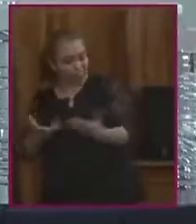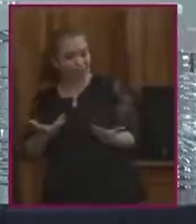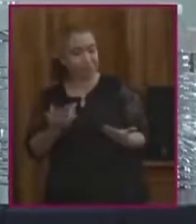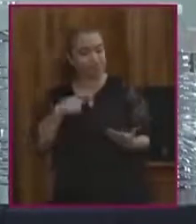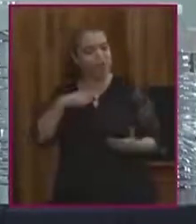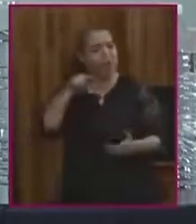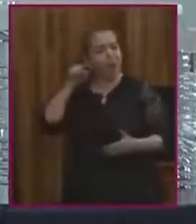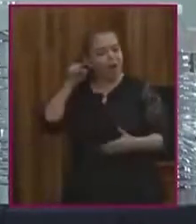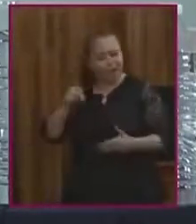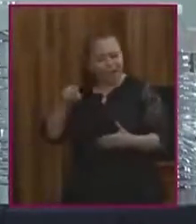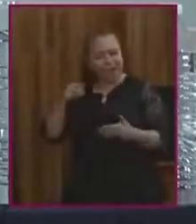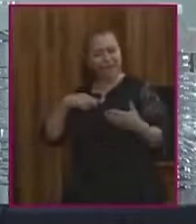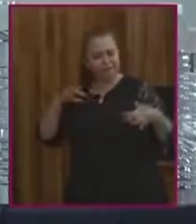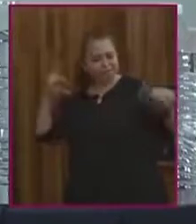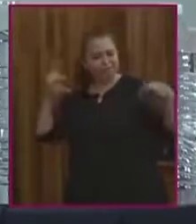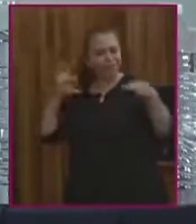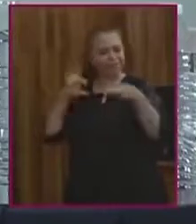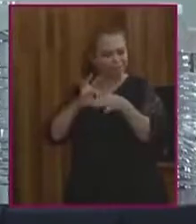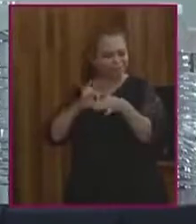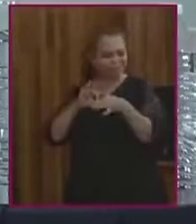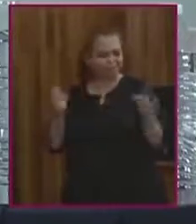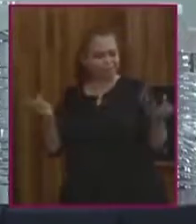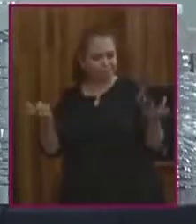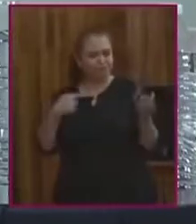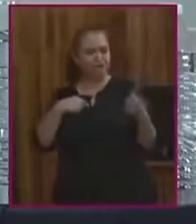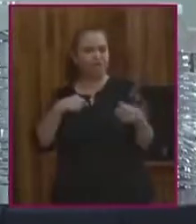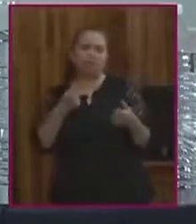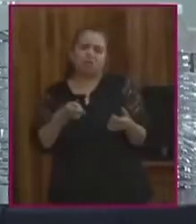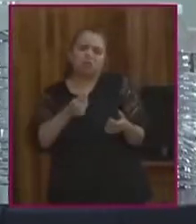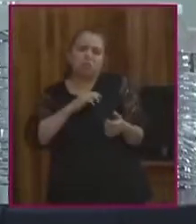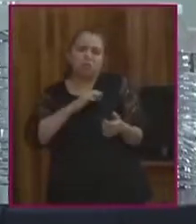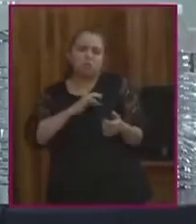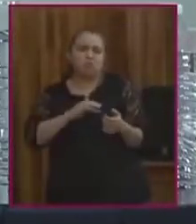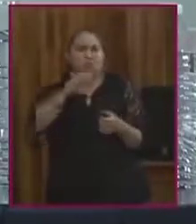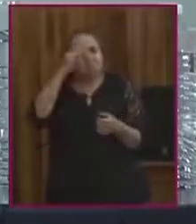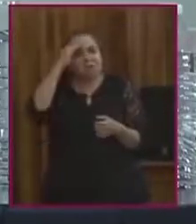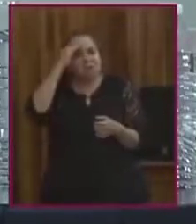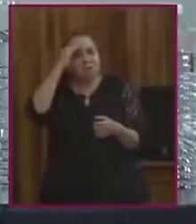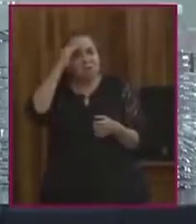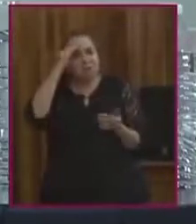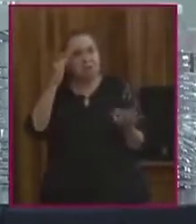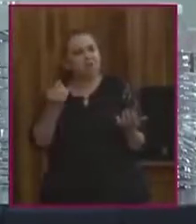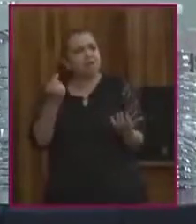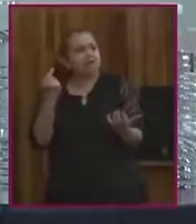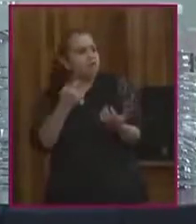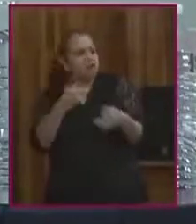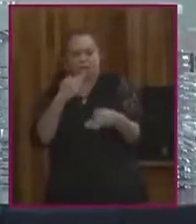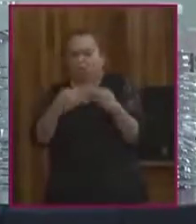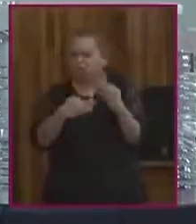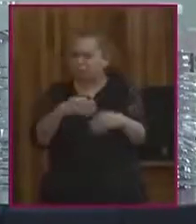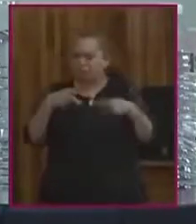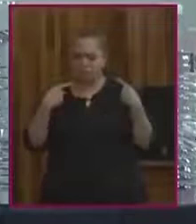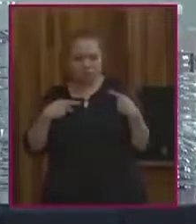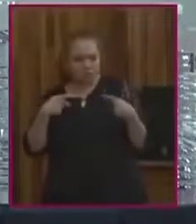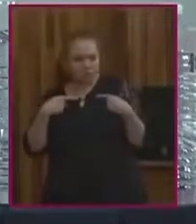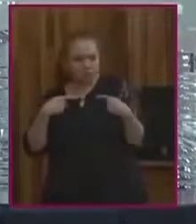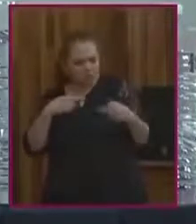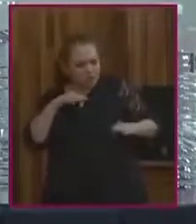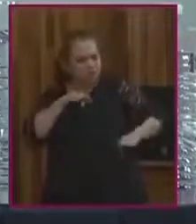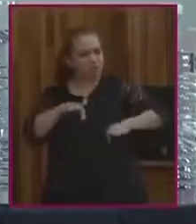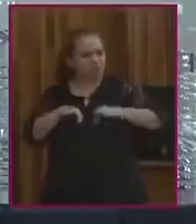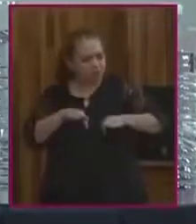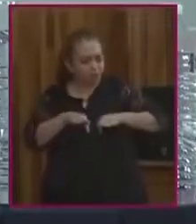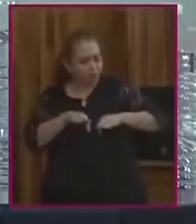ahí uno se puede conectar en esta posibilidad de pensar que todas estas personas que trabajemos con